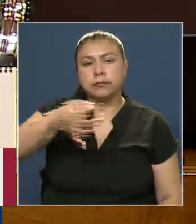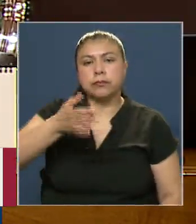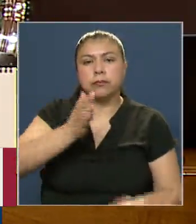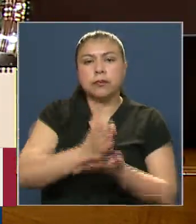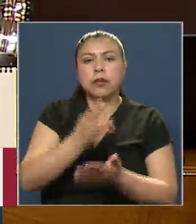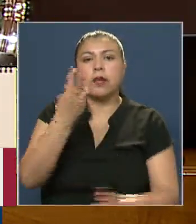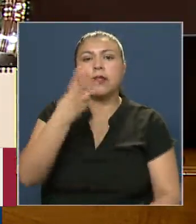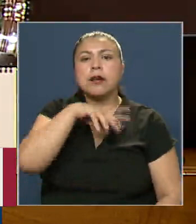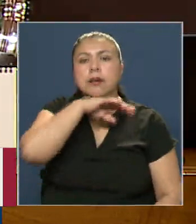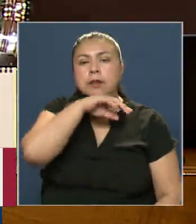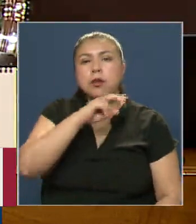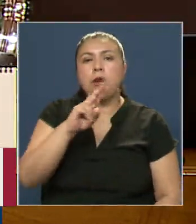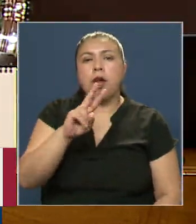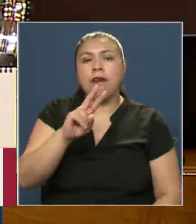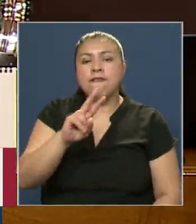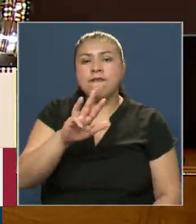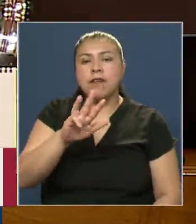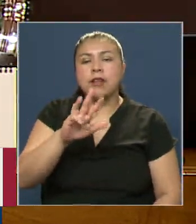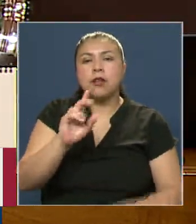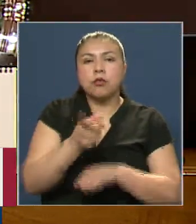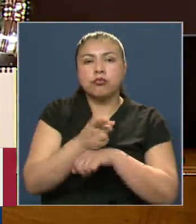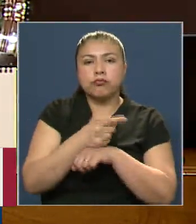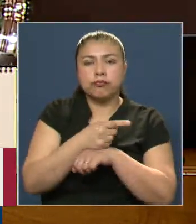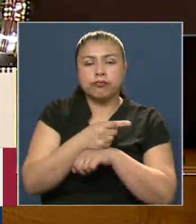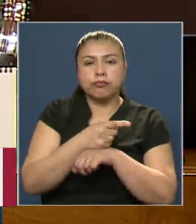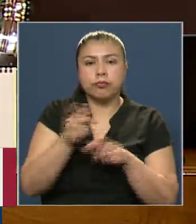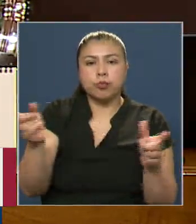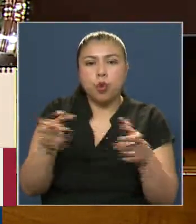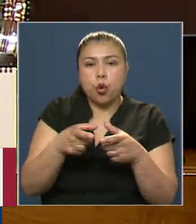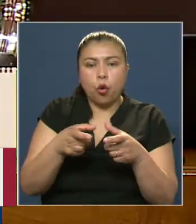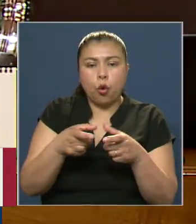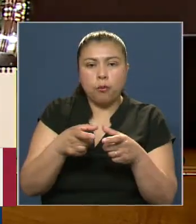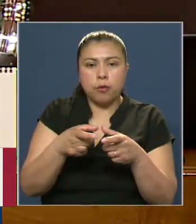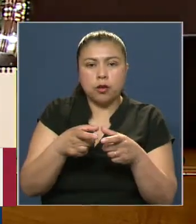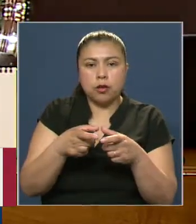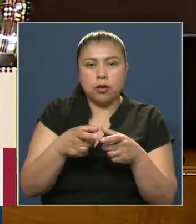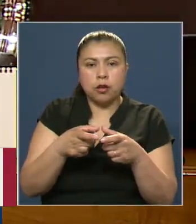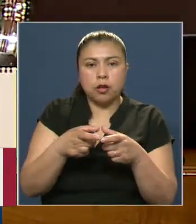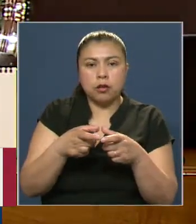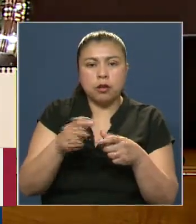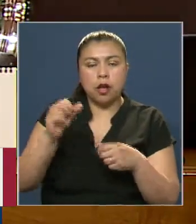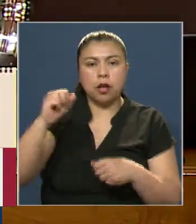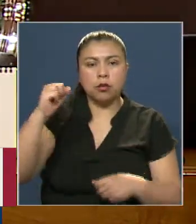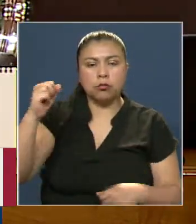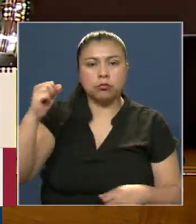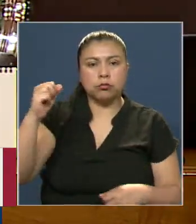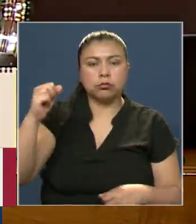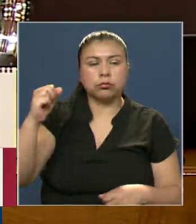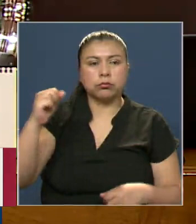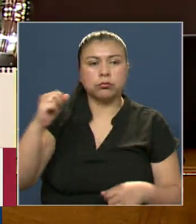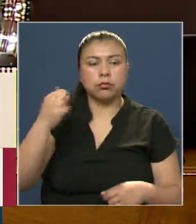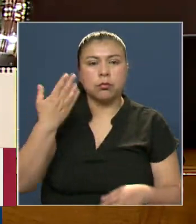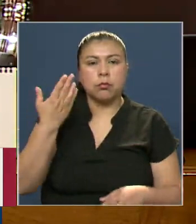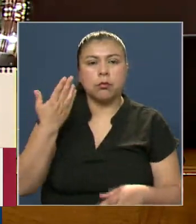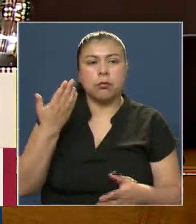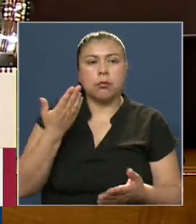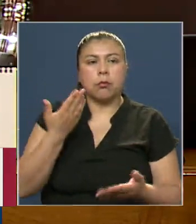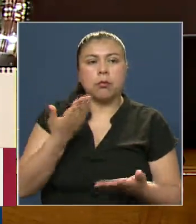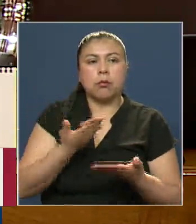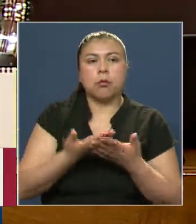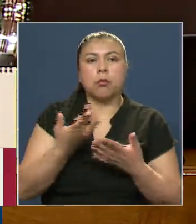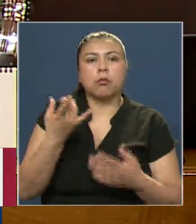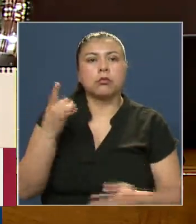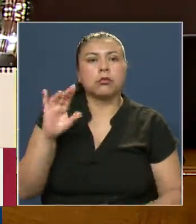por 3 minutos 29 segundos al Comité Comunista. Ahora solo